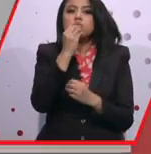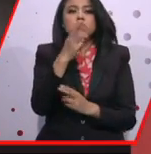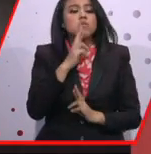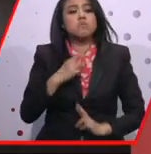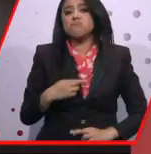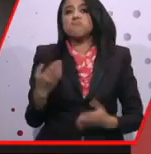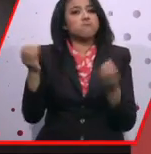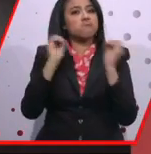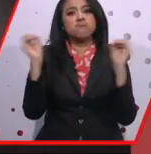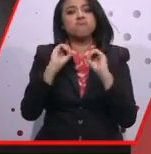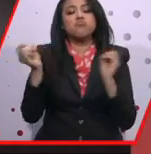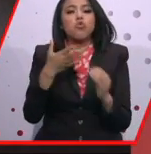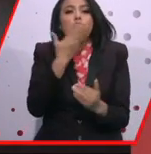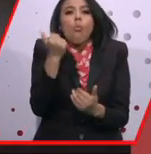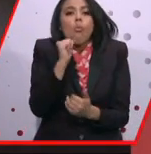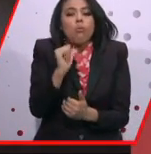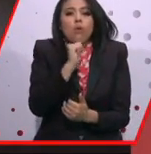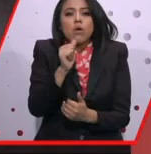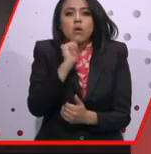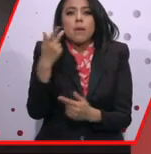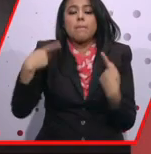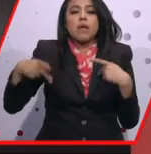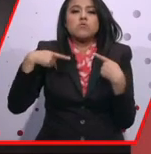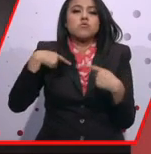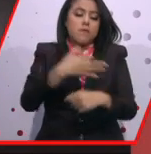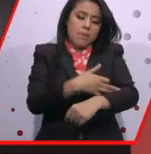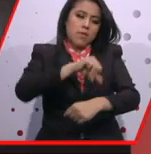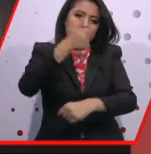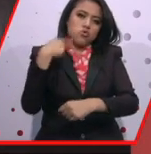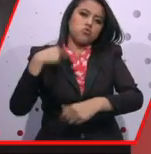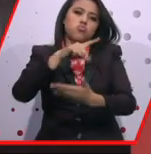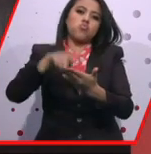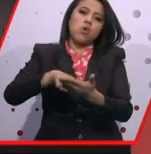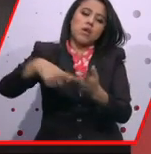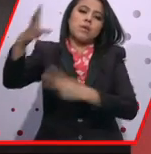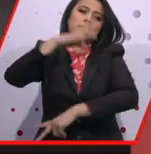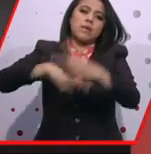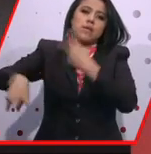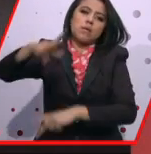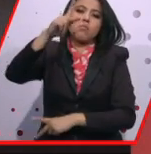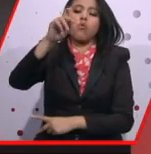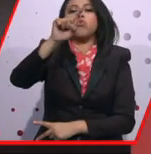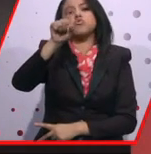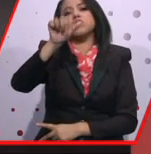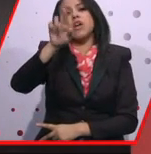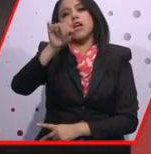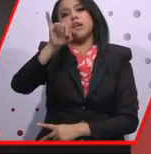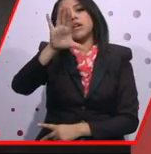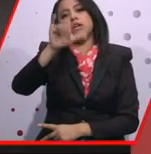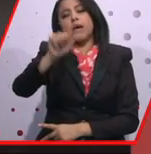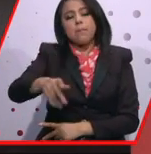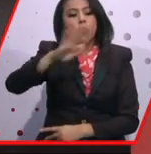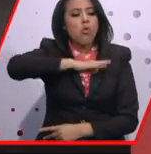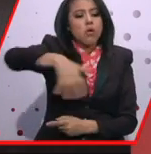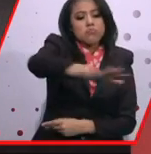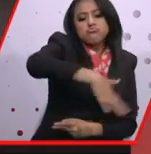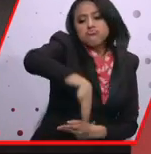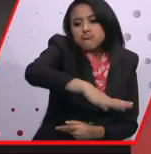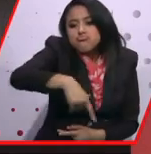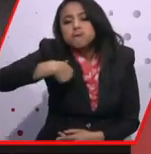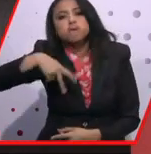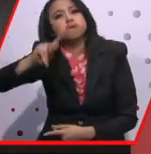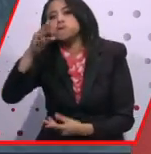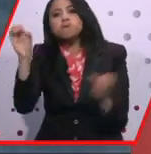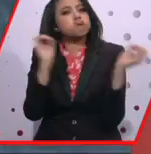de nada. Varios familiares inclusive vinieron de otras ciudades, de Poza Rica, a ayudarnos a buscarlo, pero sin